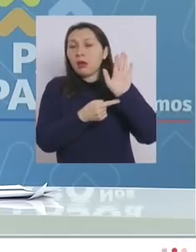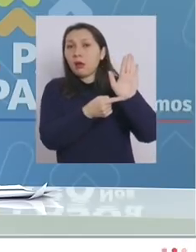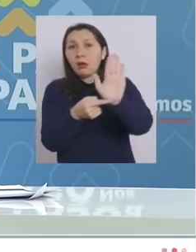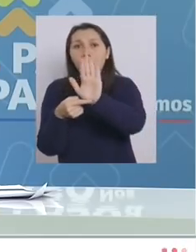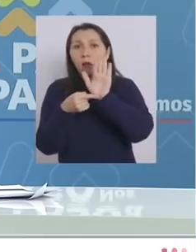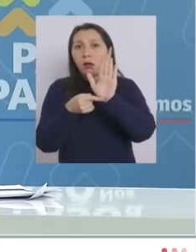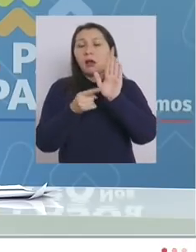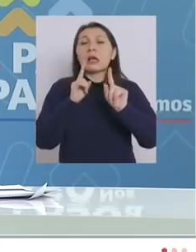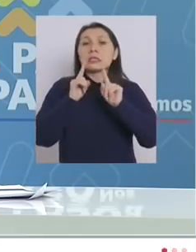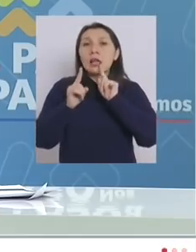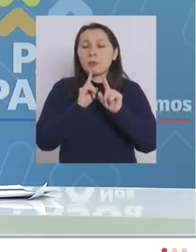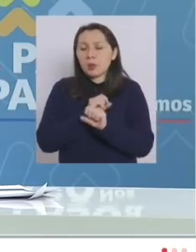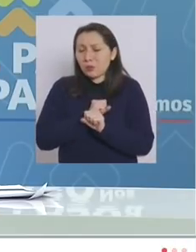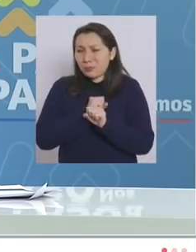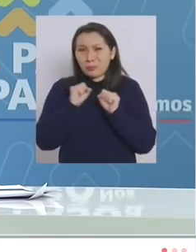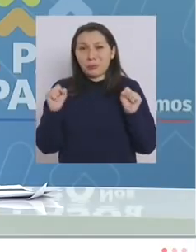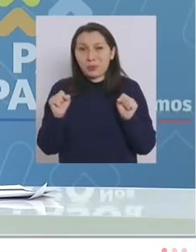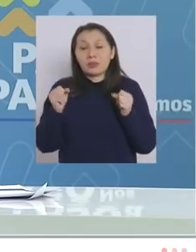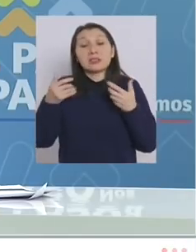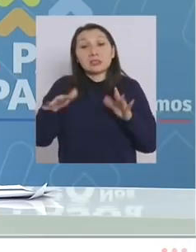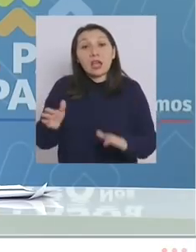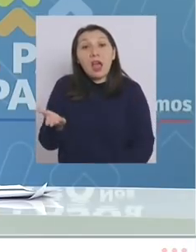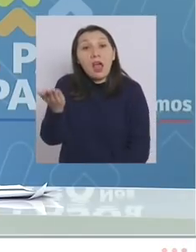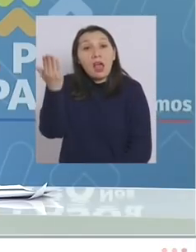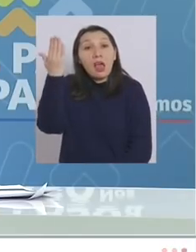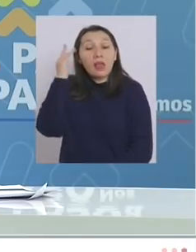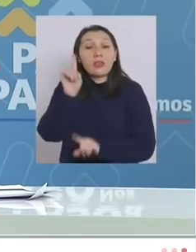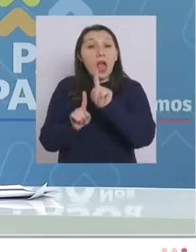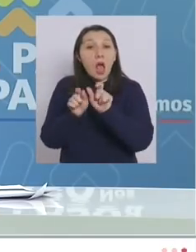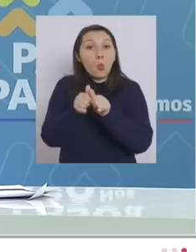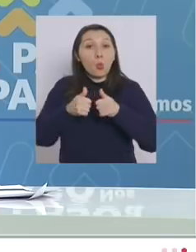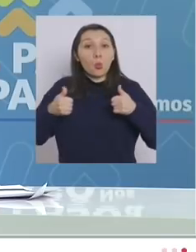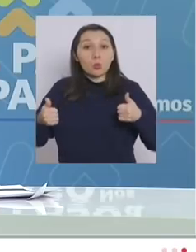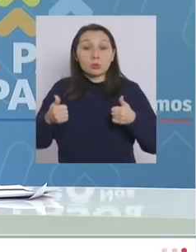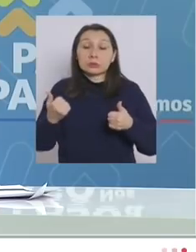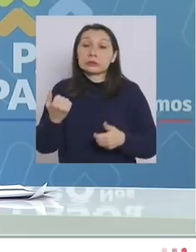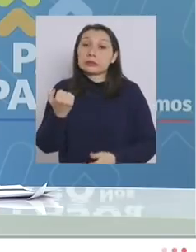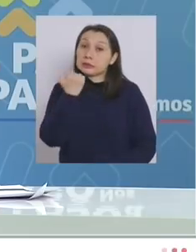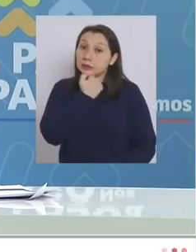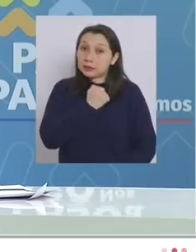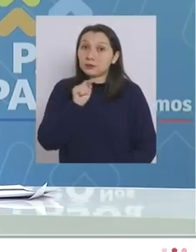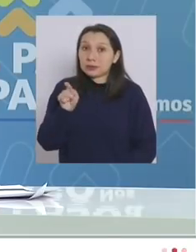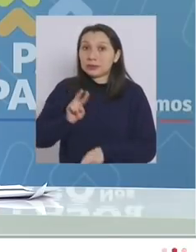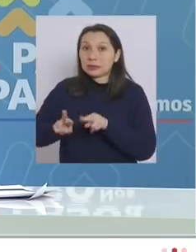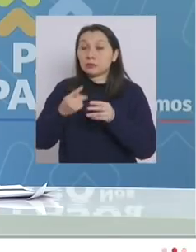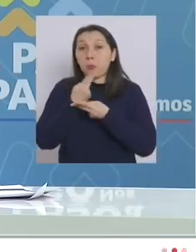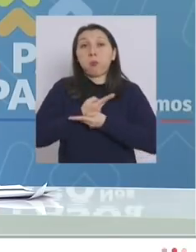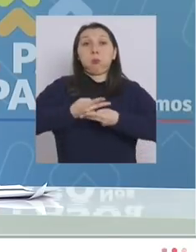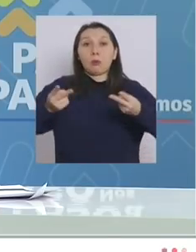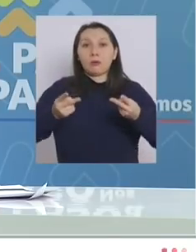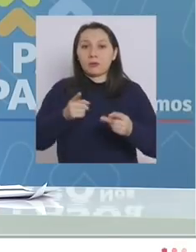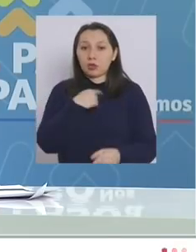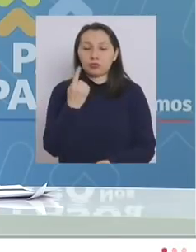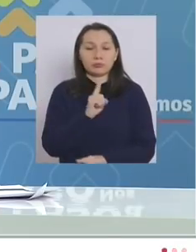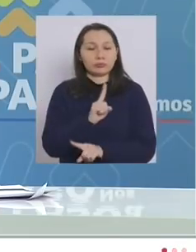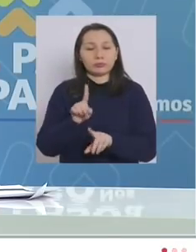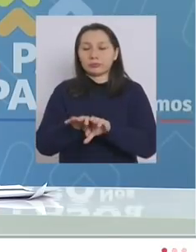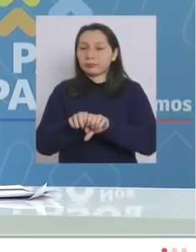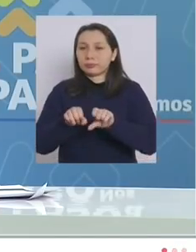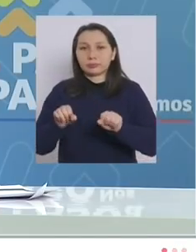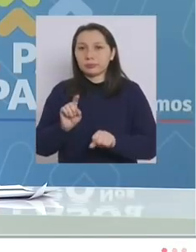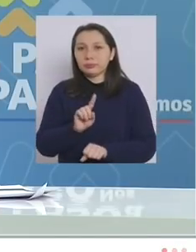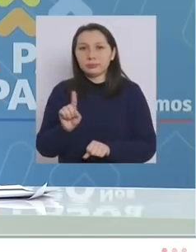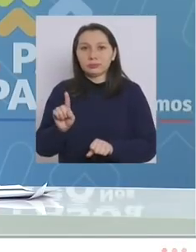podemos mostrar los exámenes. Ya en el pasado, algunas autoridades han cometido ese error y obviamente que nosotros no